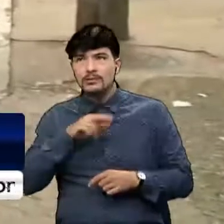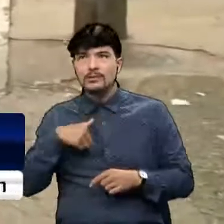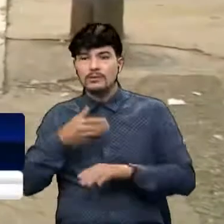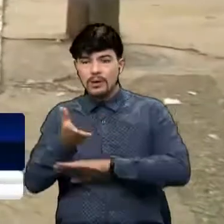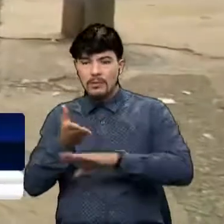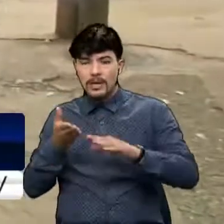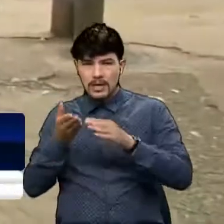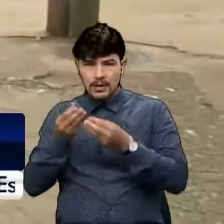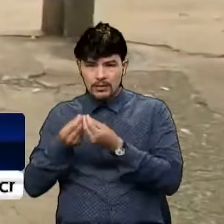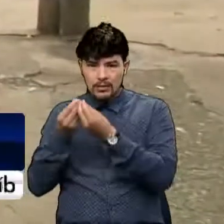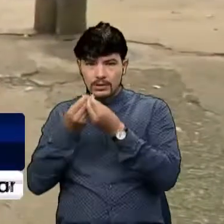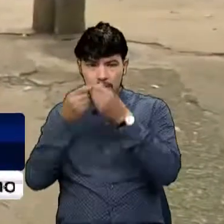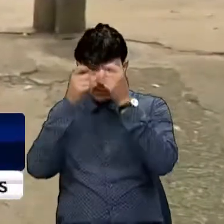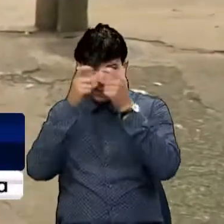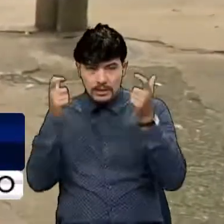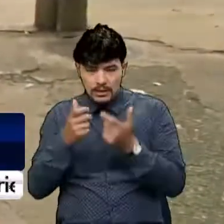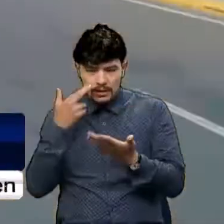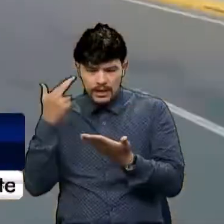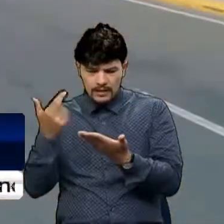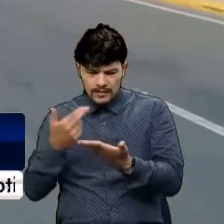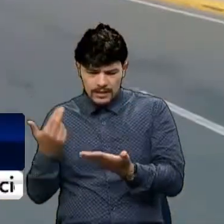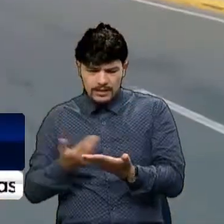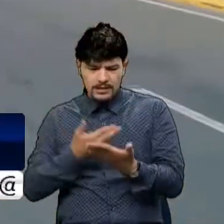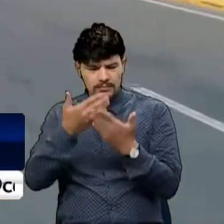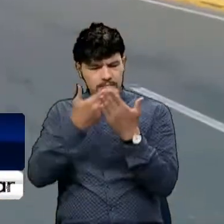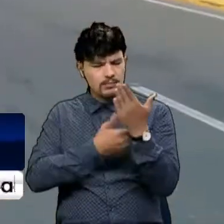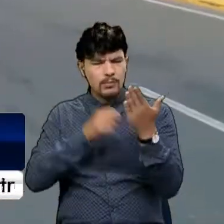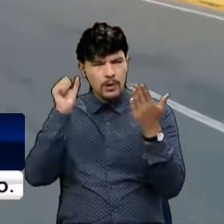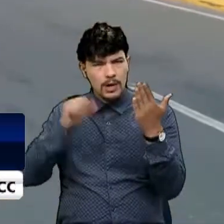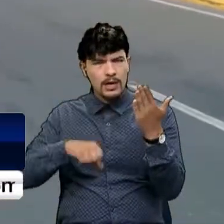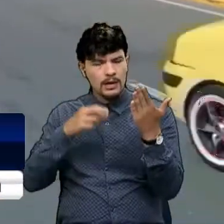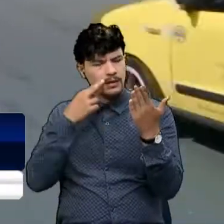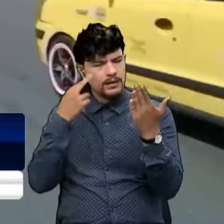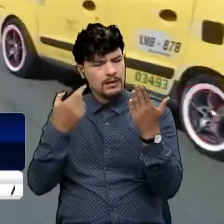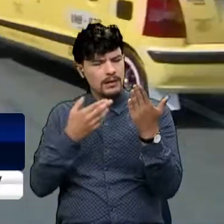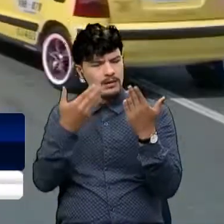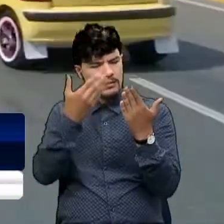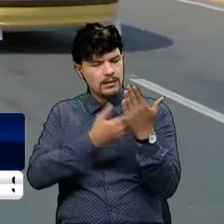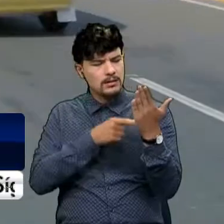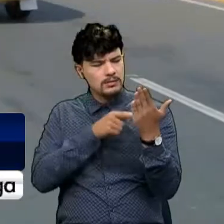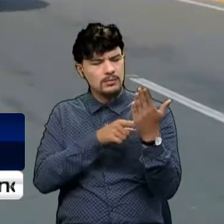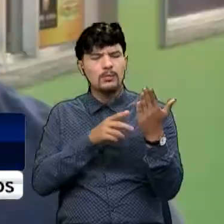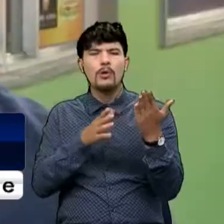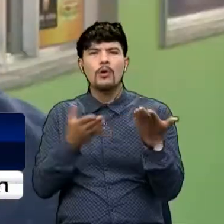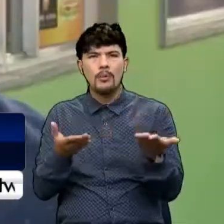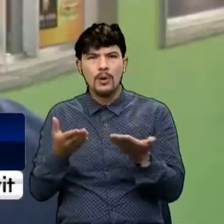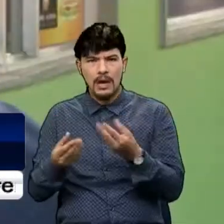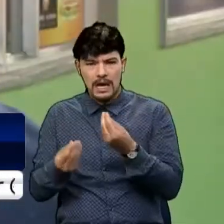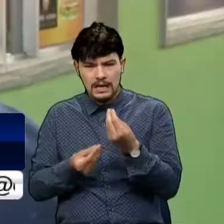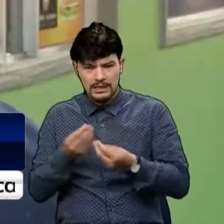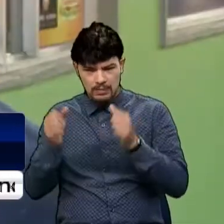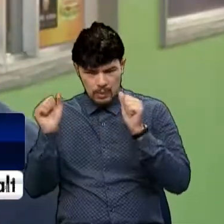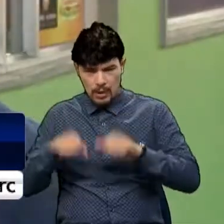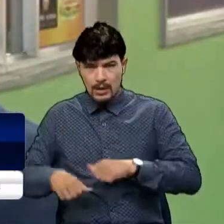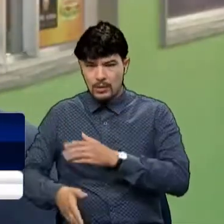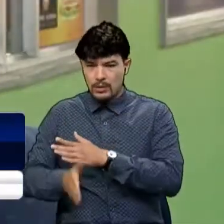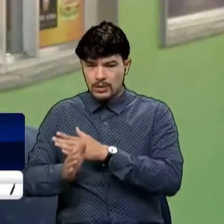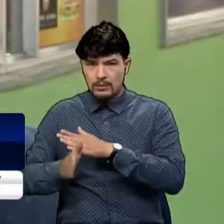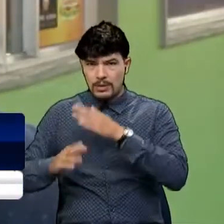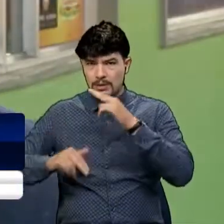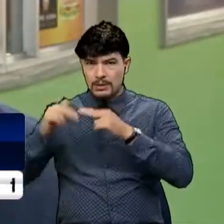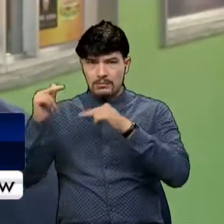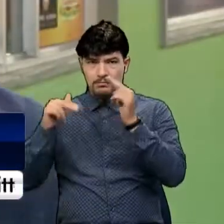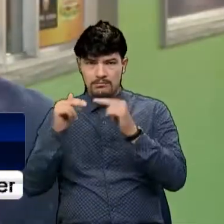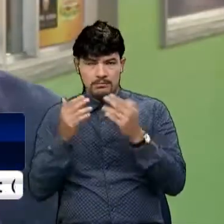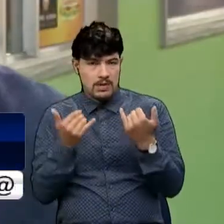estado que se revise el fallo que permite la reanudación de obras para este proyecto bien si bien es cierto todavía no pueden ingresar a